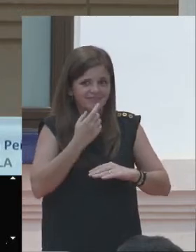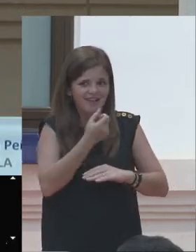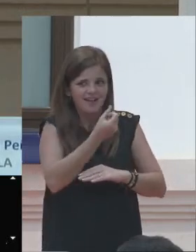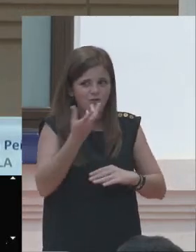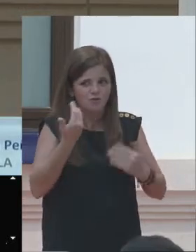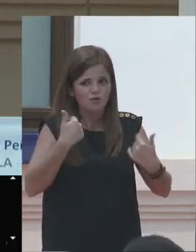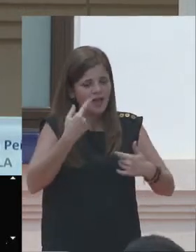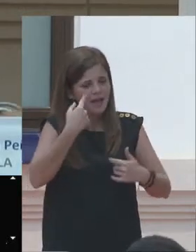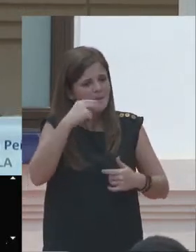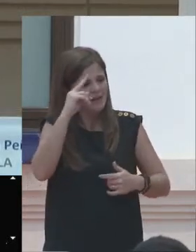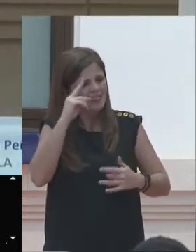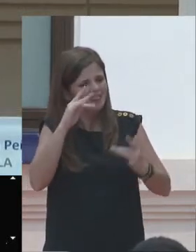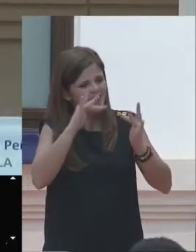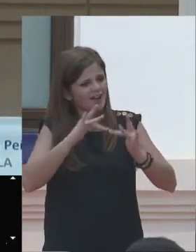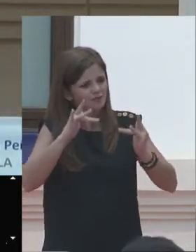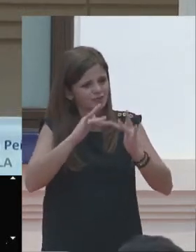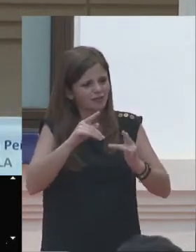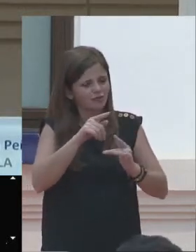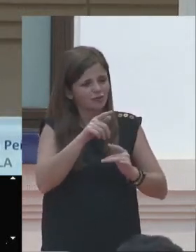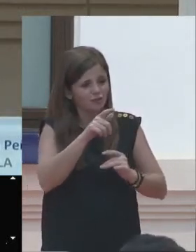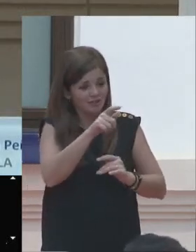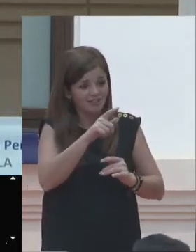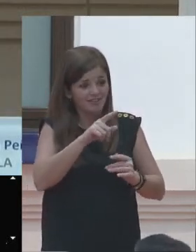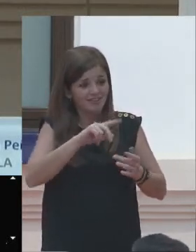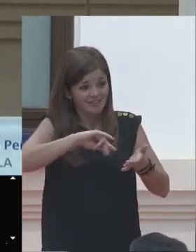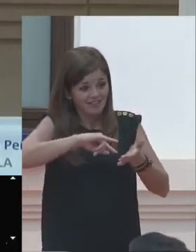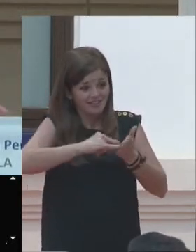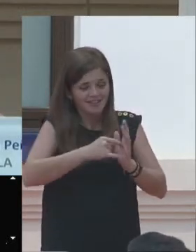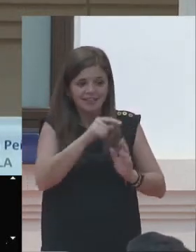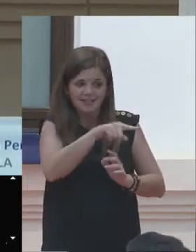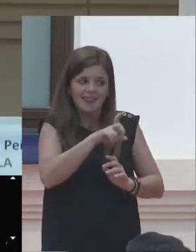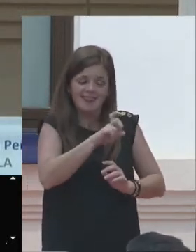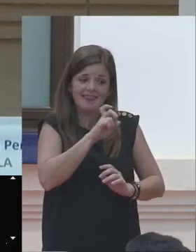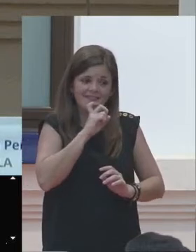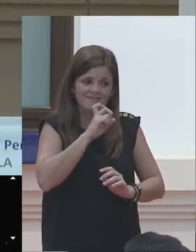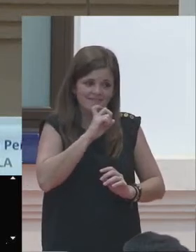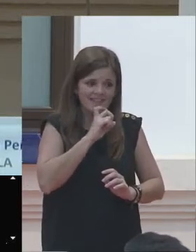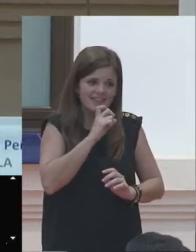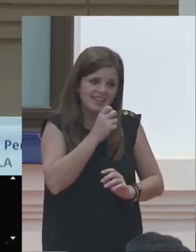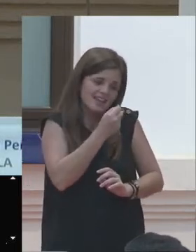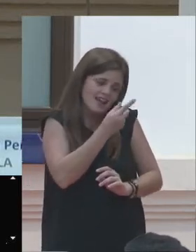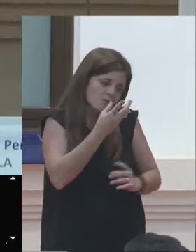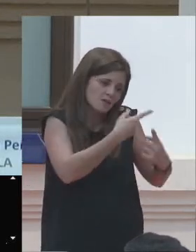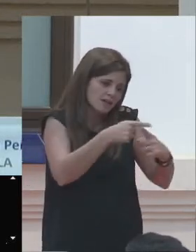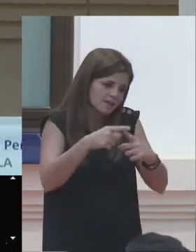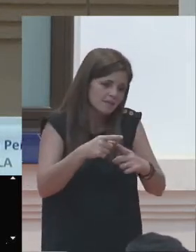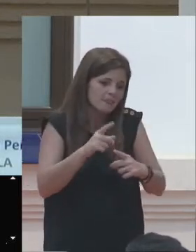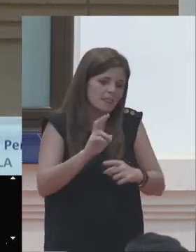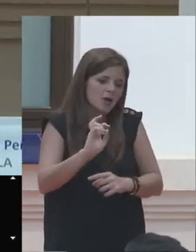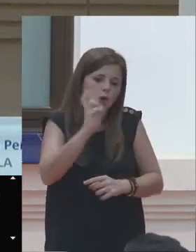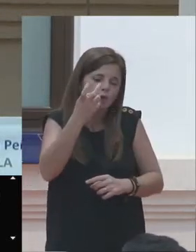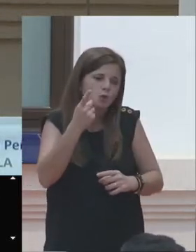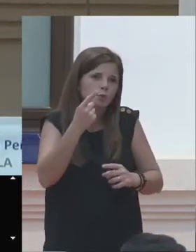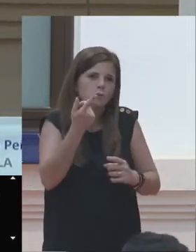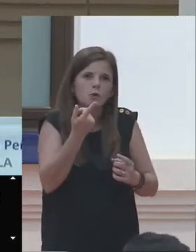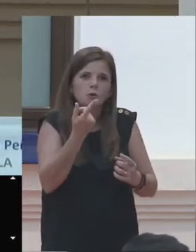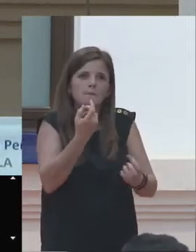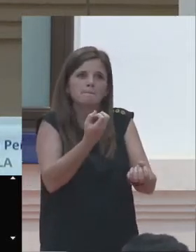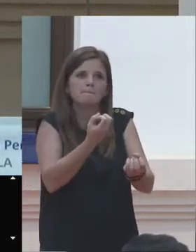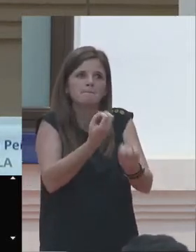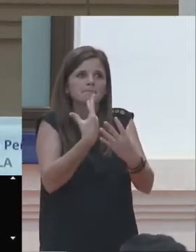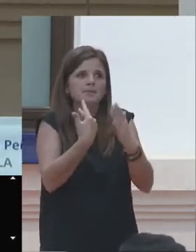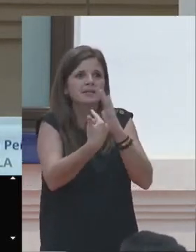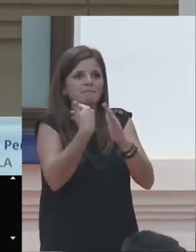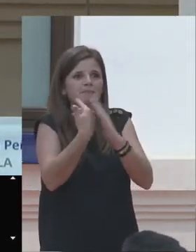él podemos entender que es muy completo en determinadas áreas, pero muy laxo, muy poco definido en otras. Es muy completo